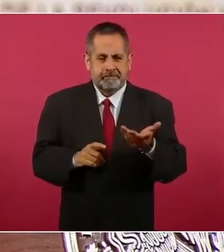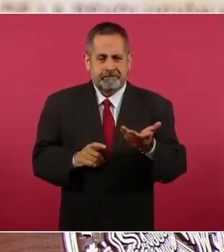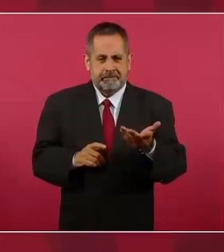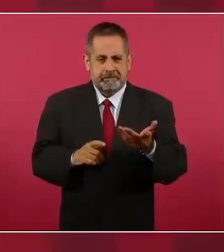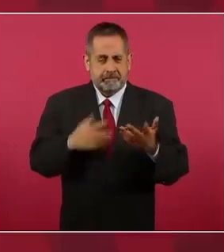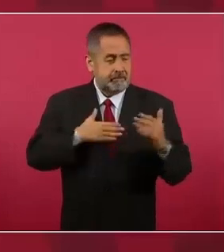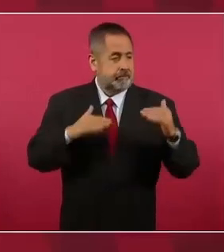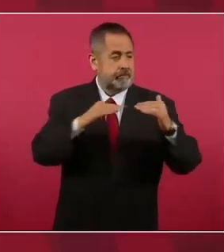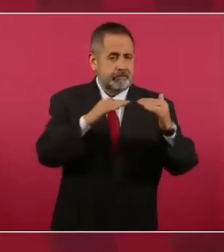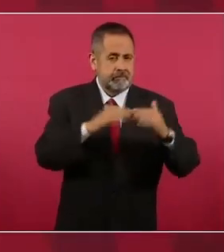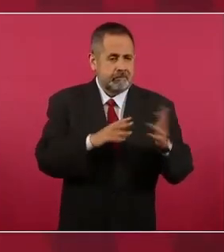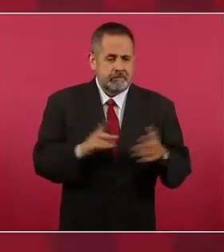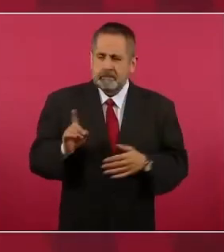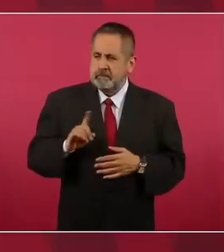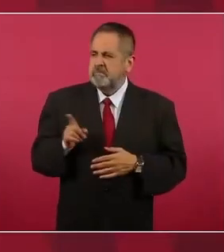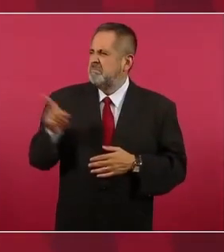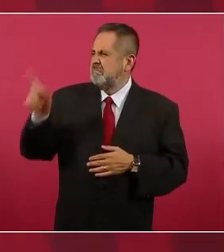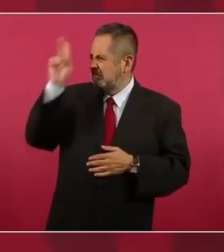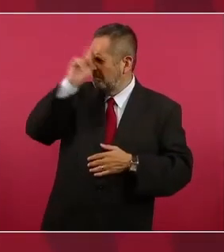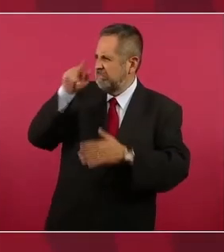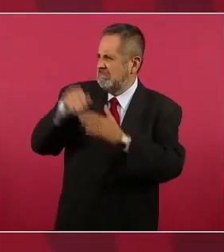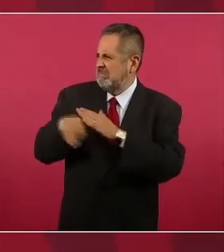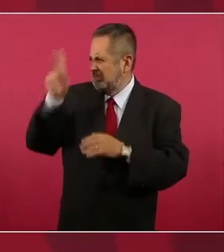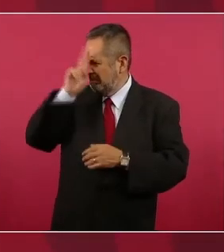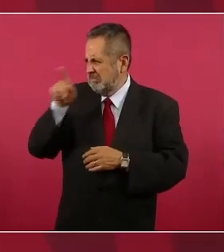estamos igual, estamos peor,